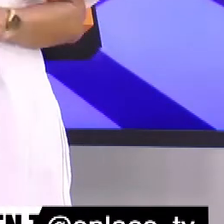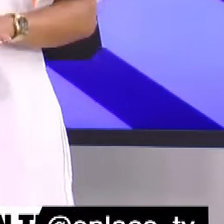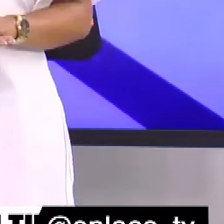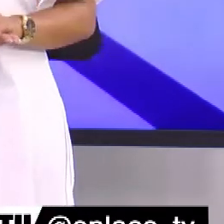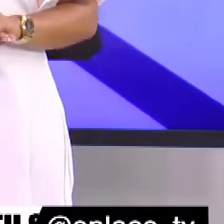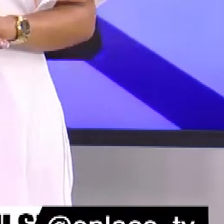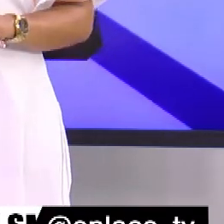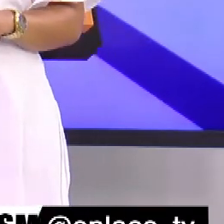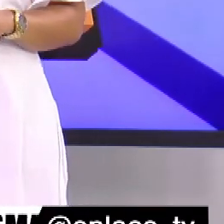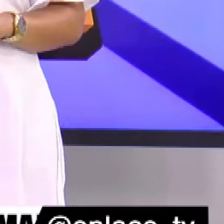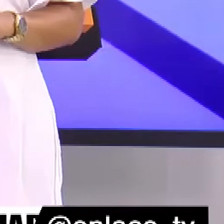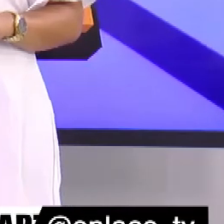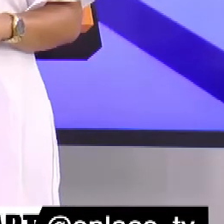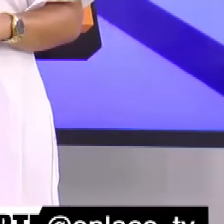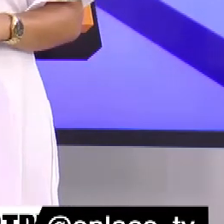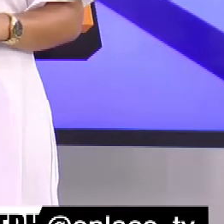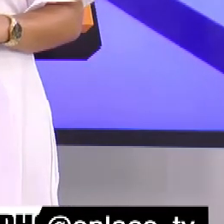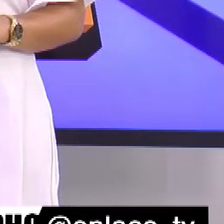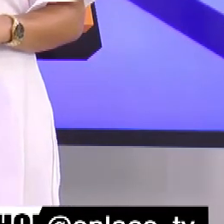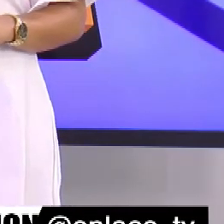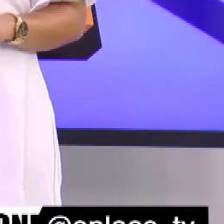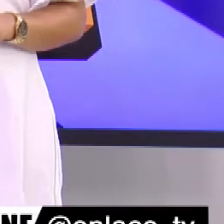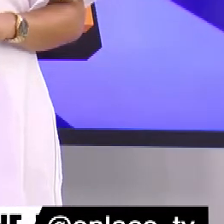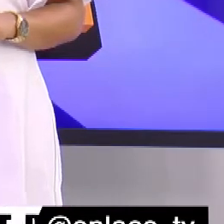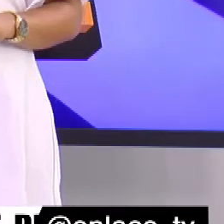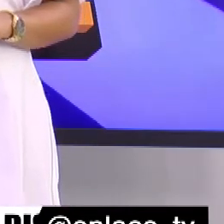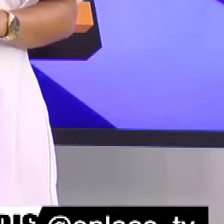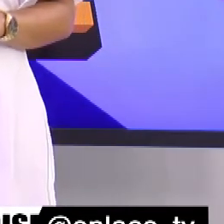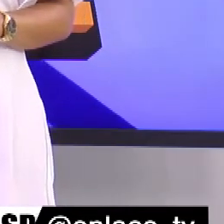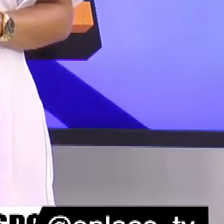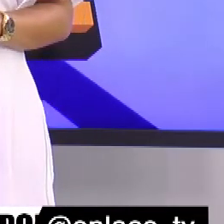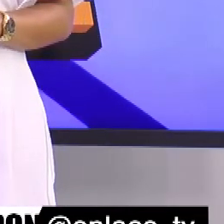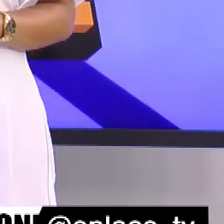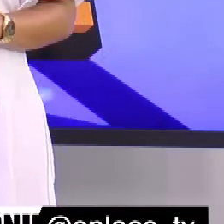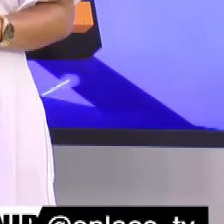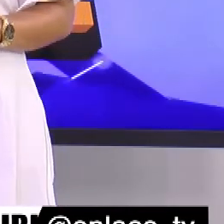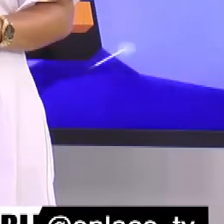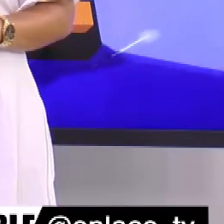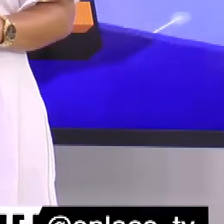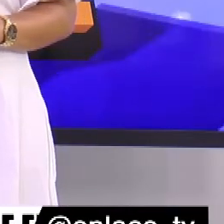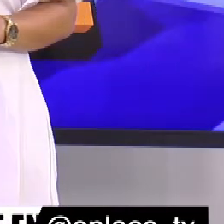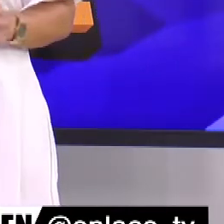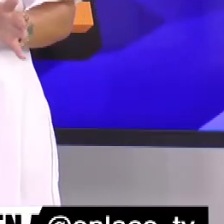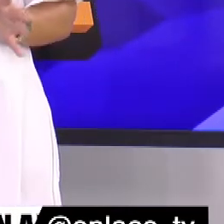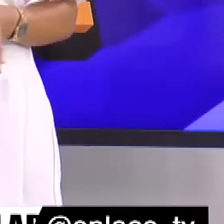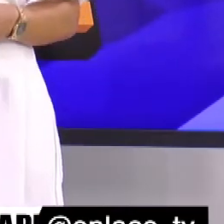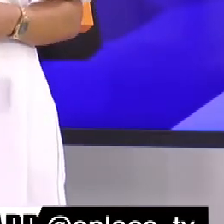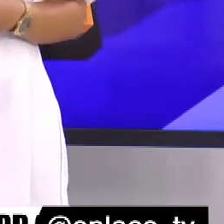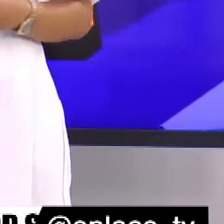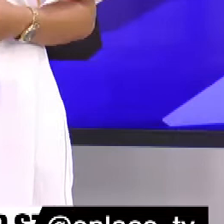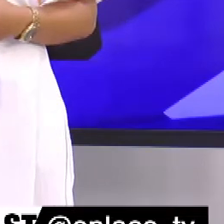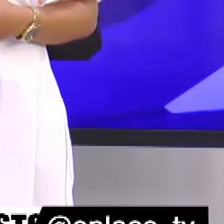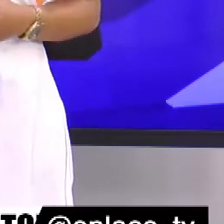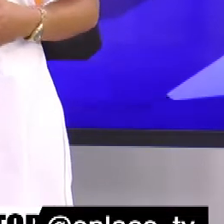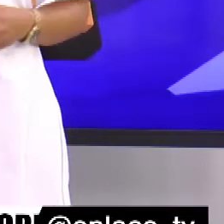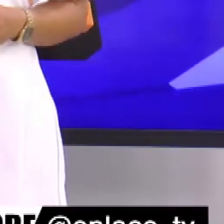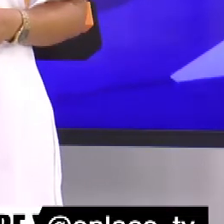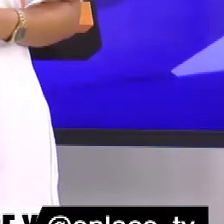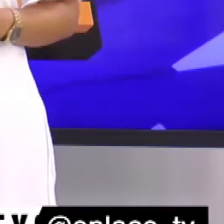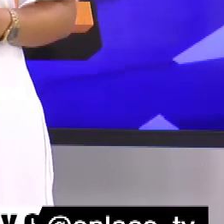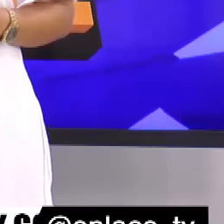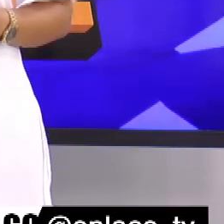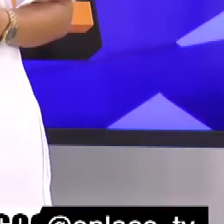noticias les estaremos contando sobre el reto que asumieron los presentadores del programa Viva la Mañana, como Sara, Sofía y Edward.